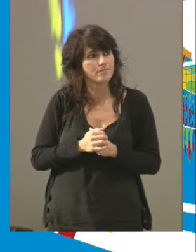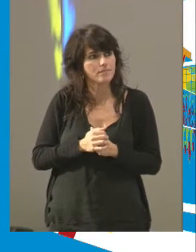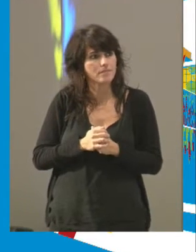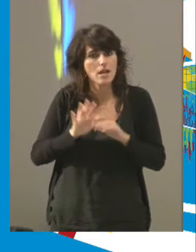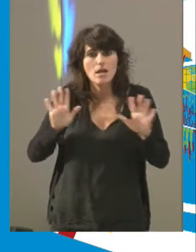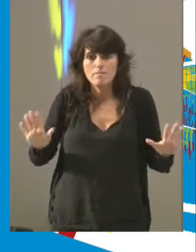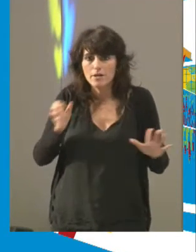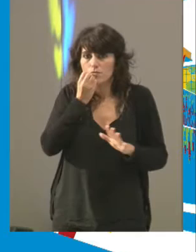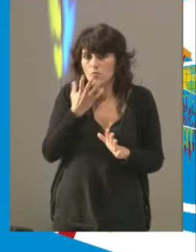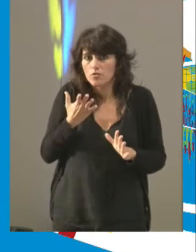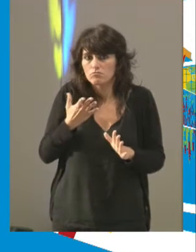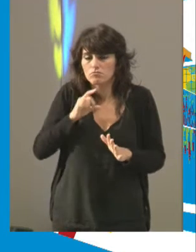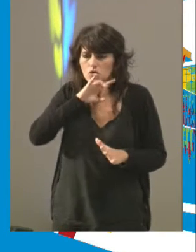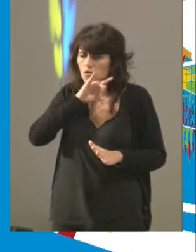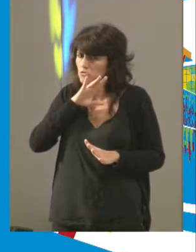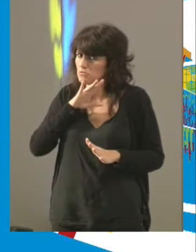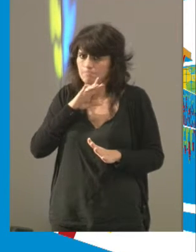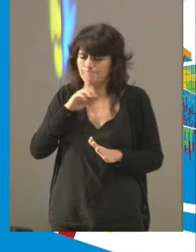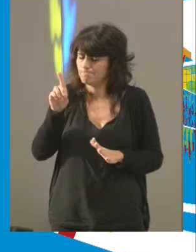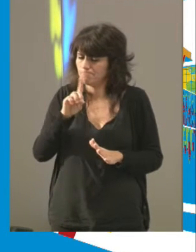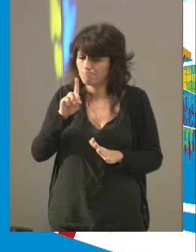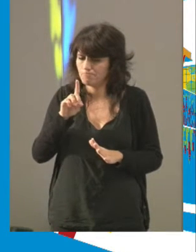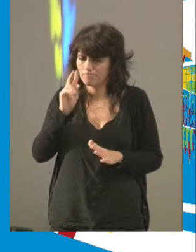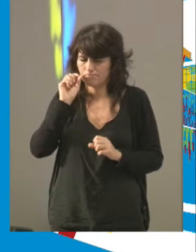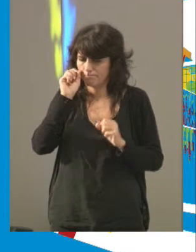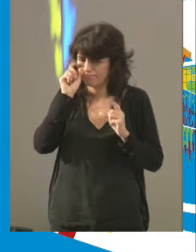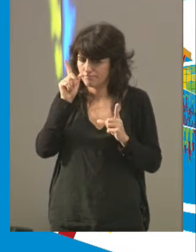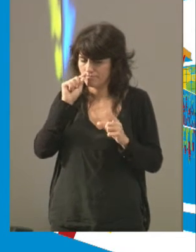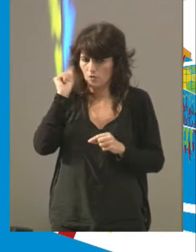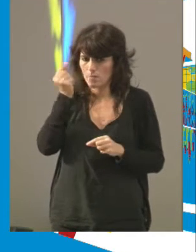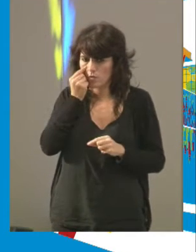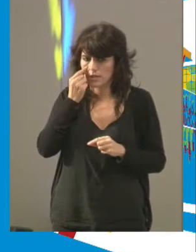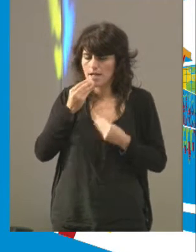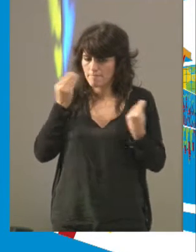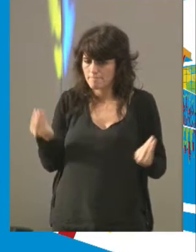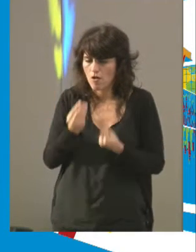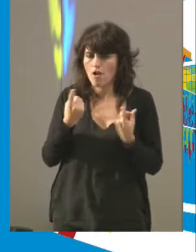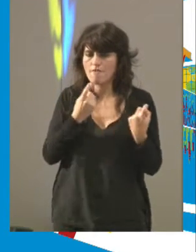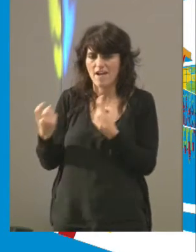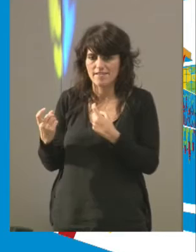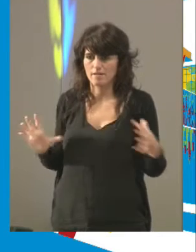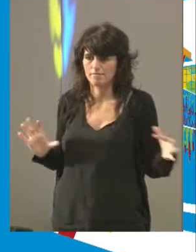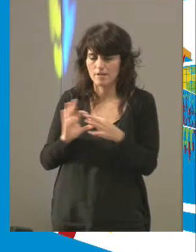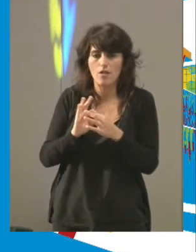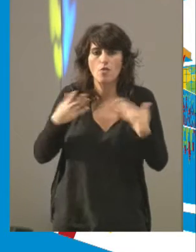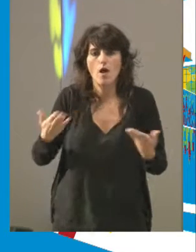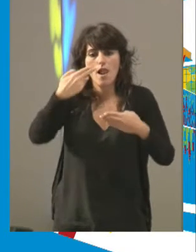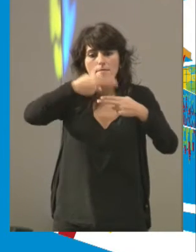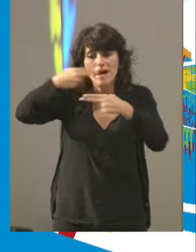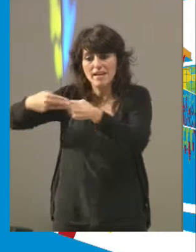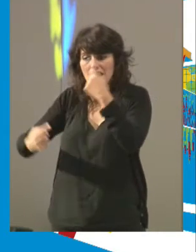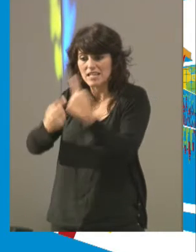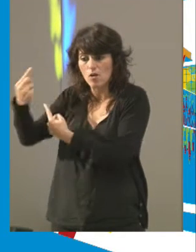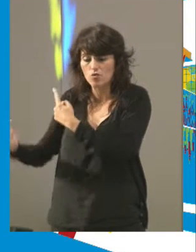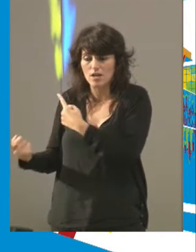Pero en cualquier caso no nos quedamos contentos con eso. Vimos que había un gran potencial de mejora vinculado a superar determinadas barreras que en aquel momento,